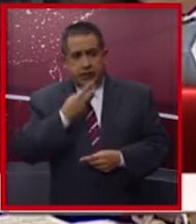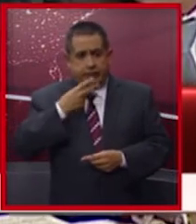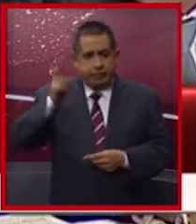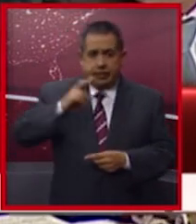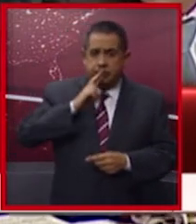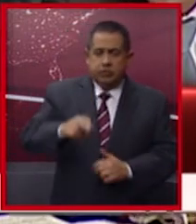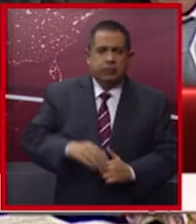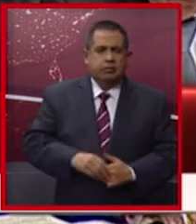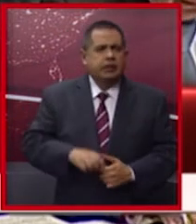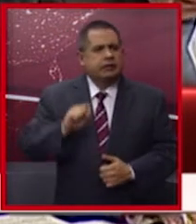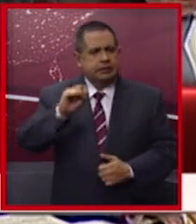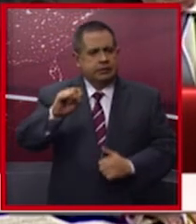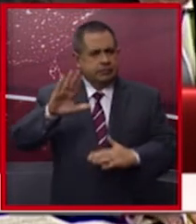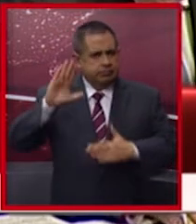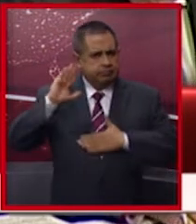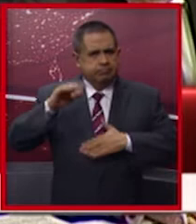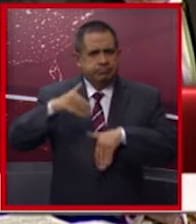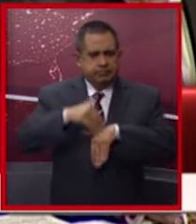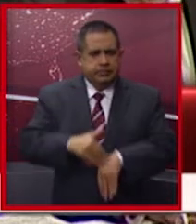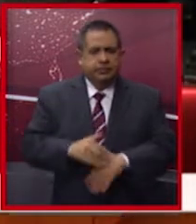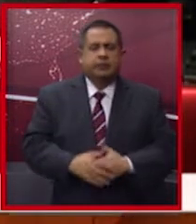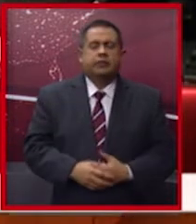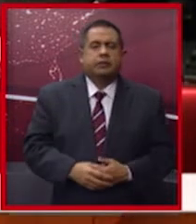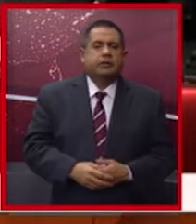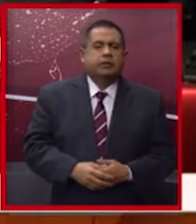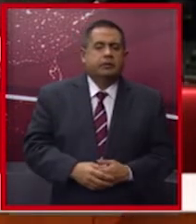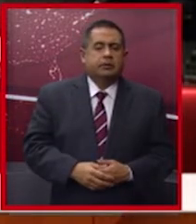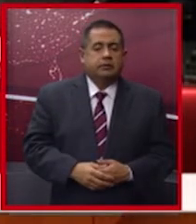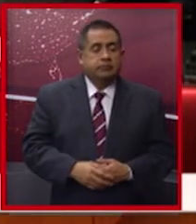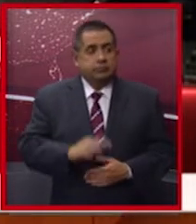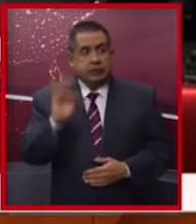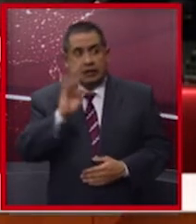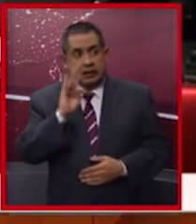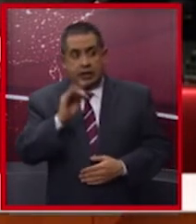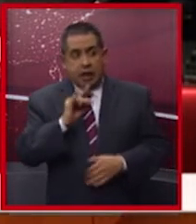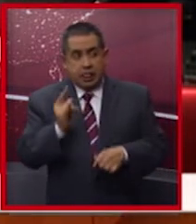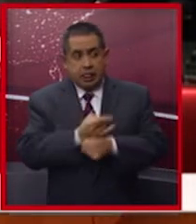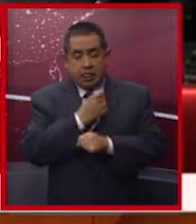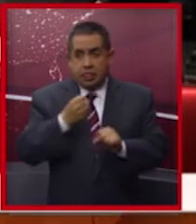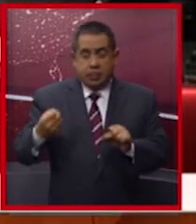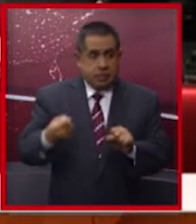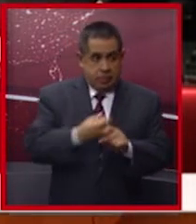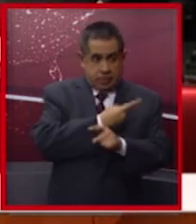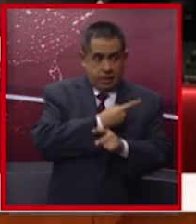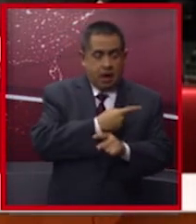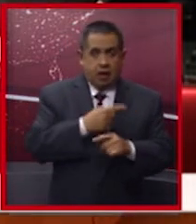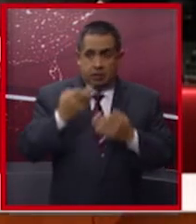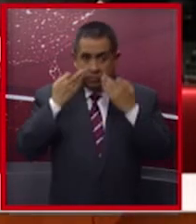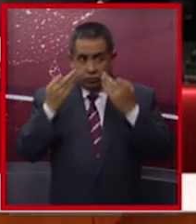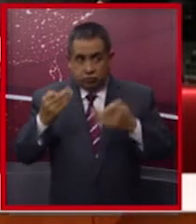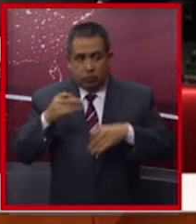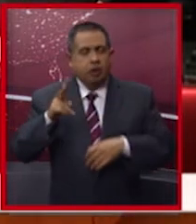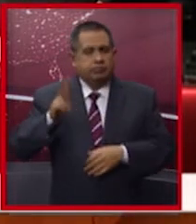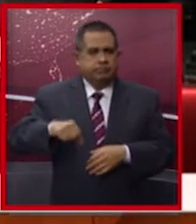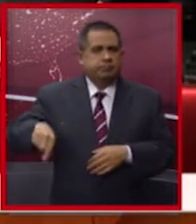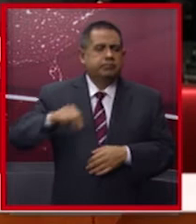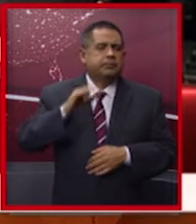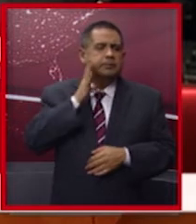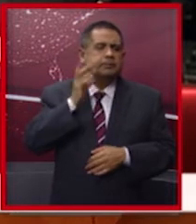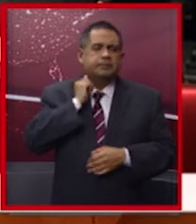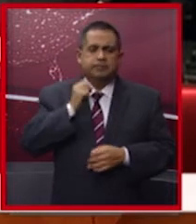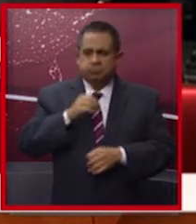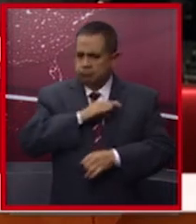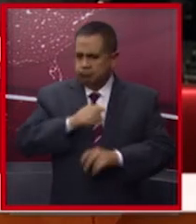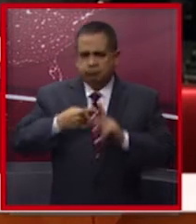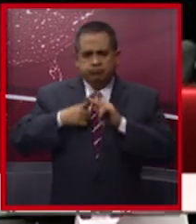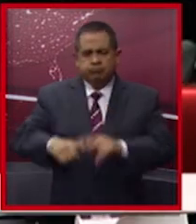senadores? Sí, protesto. De no cumplir con el compromiso que asume ante la Asamblea, la Cámara de Senadores estará